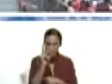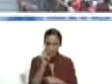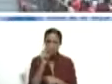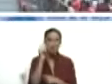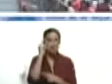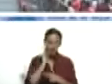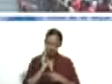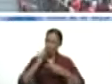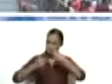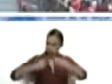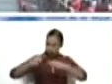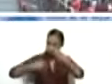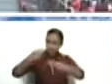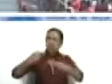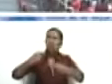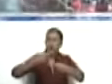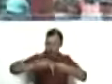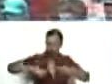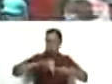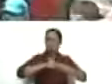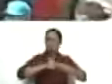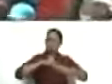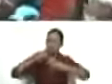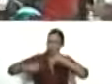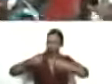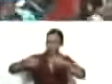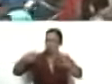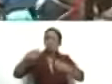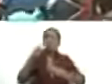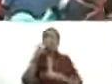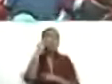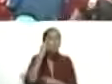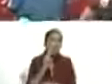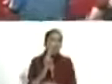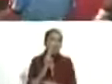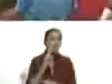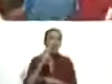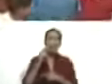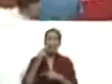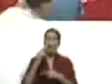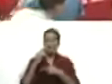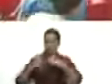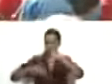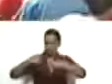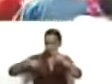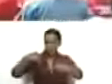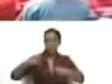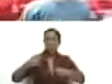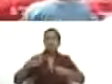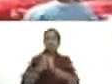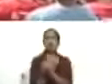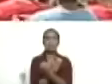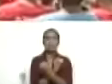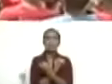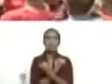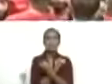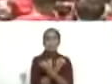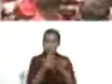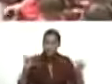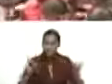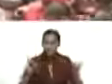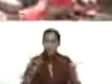por venir. Eso somos nosotros. Bolívar en el siglo XXI. Independencia, patria,